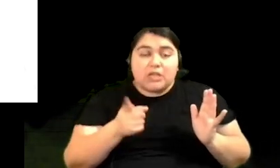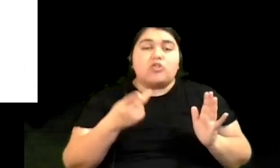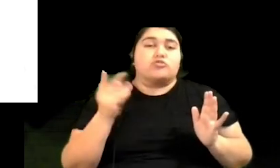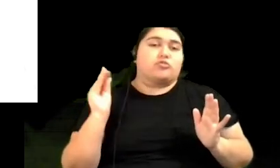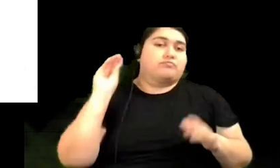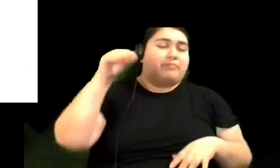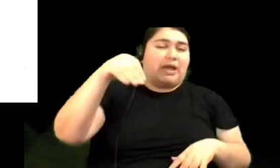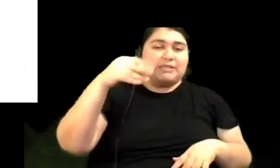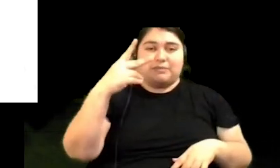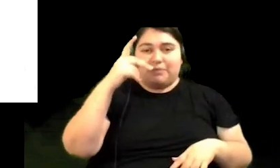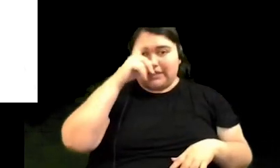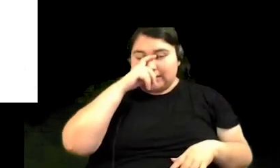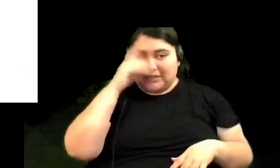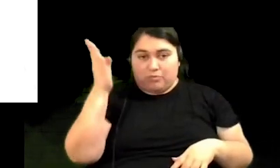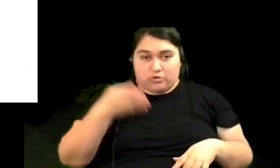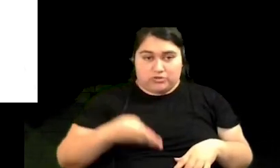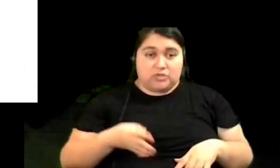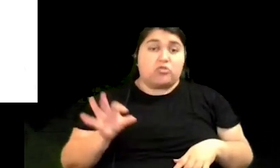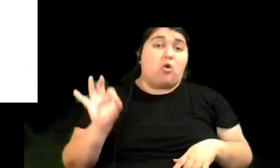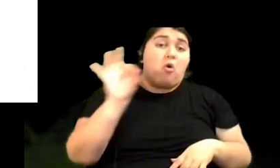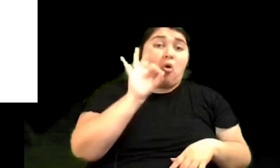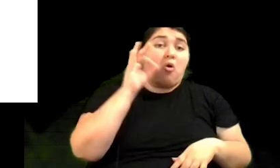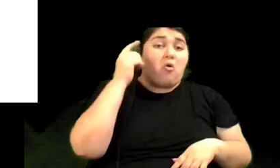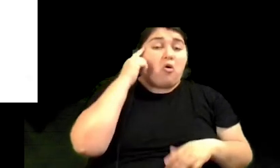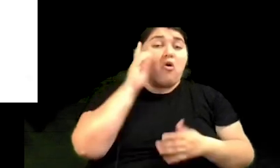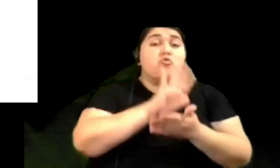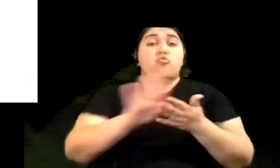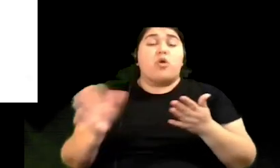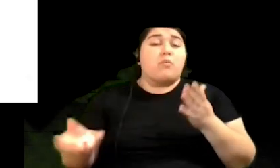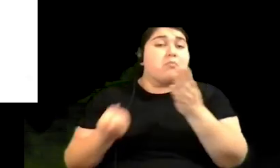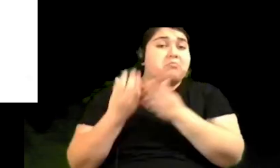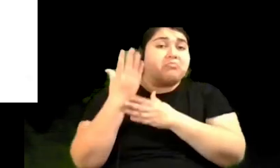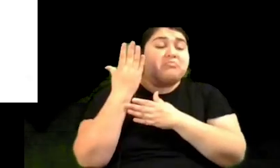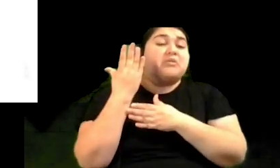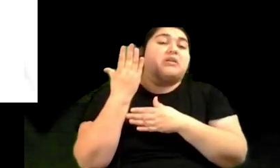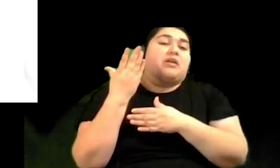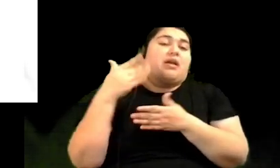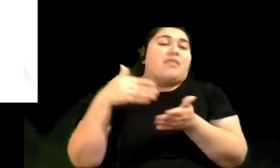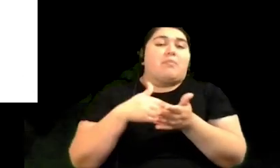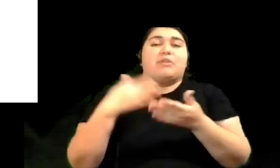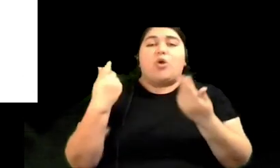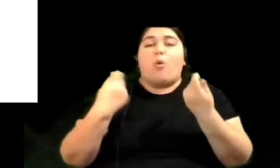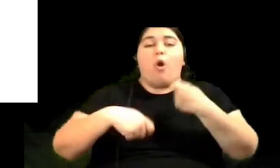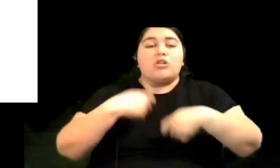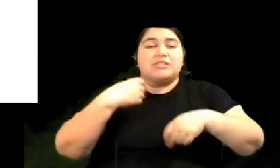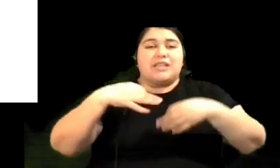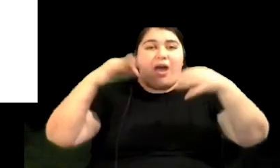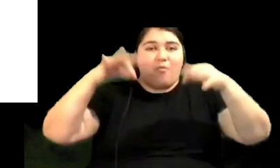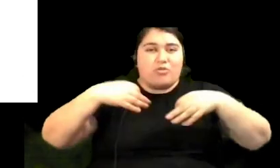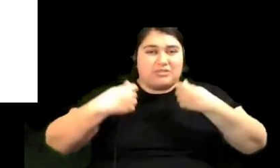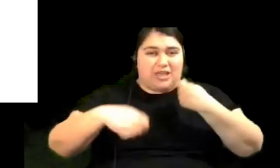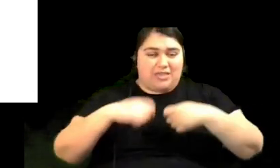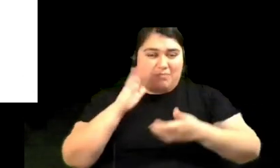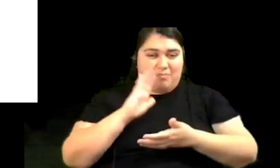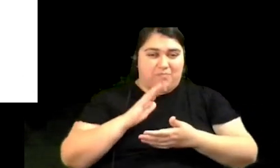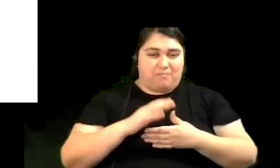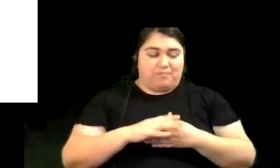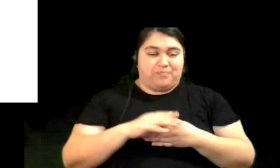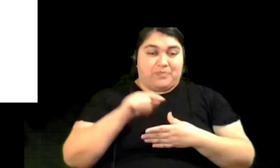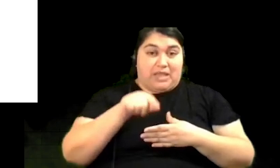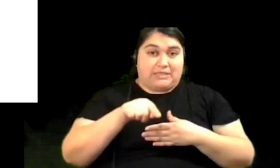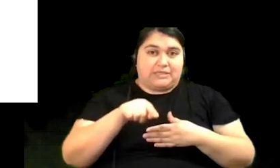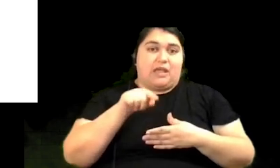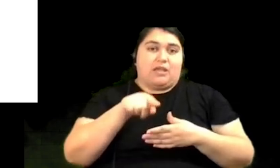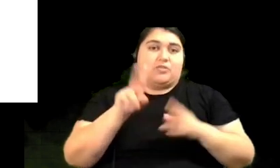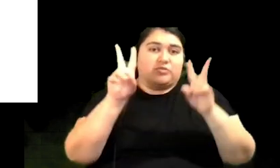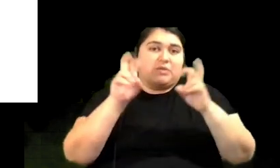bien? O directamente digo, vamos a introducir un nuevo impuesto ambiental. ¿Para qué? Para las bolsas de plástico. Bueno, es un nuevo impuesto. Y obviamente un tema